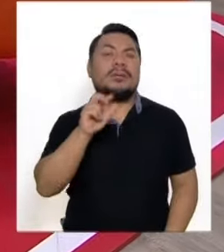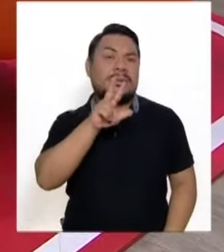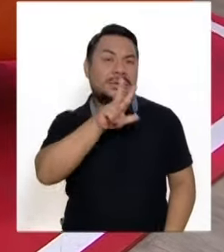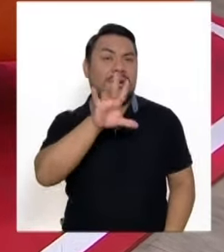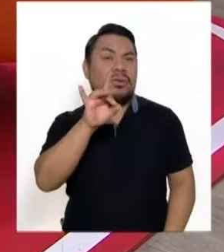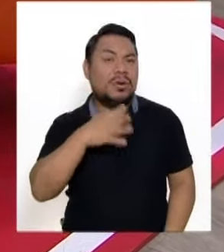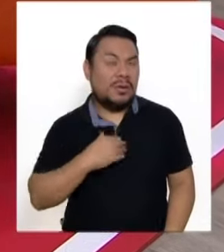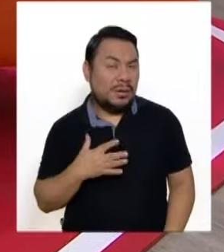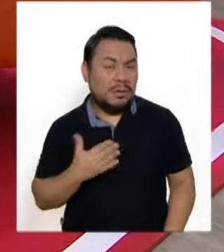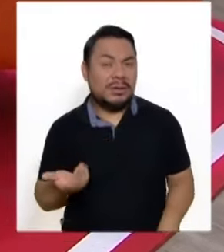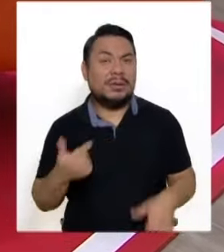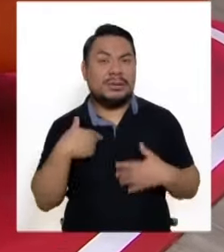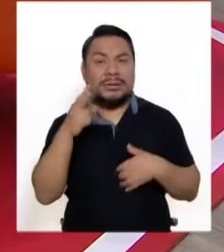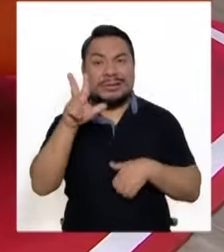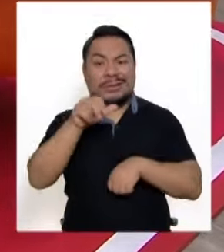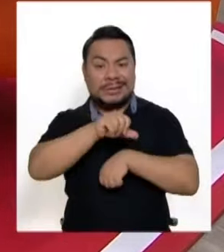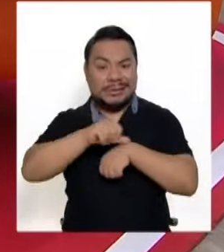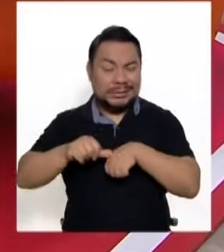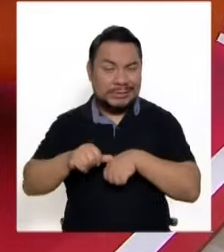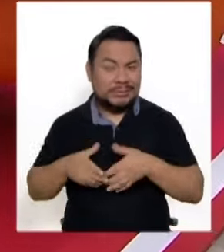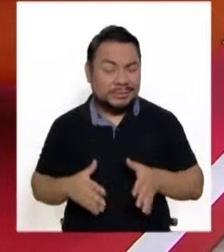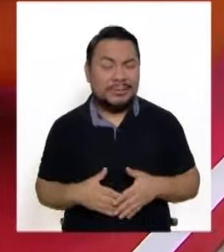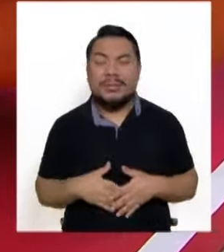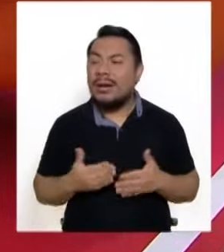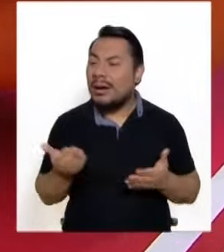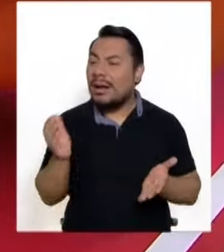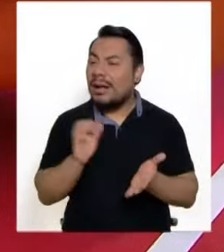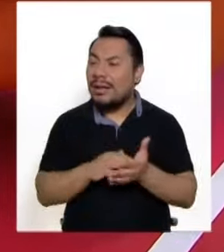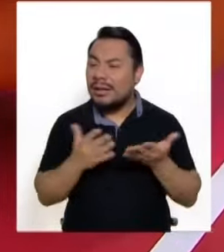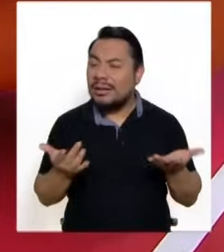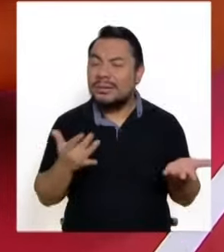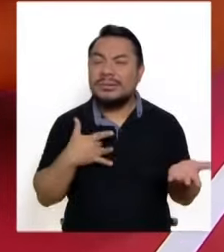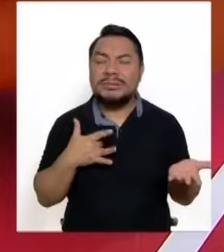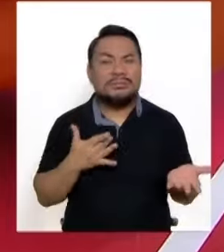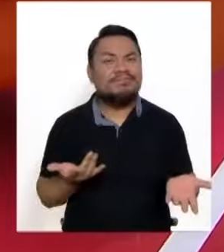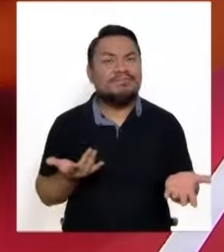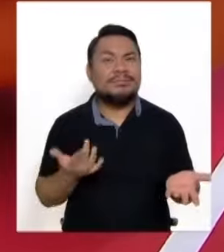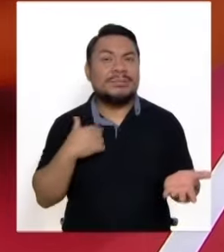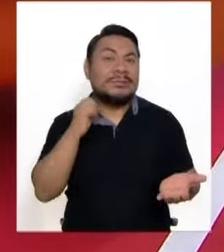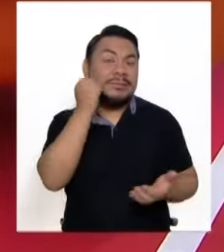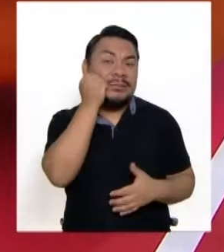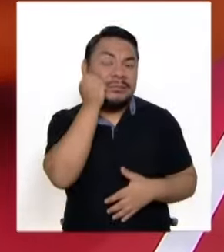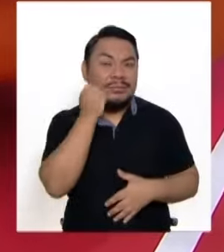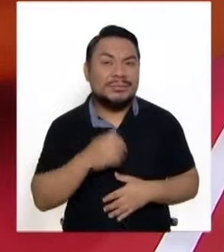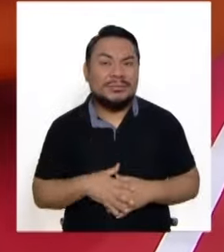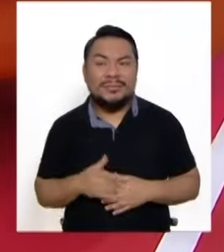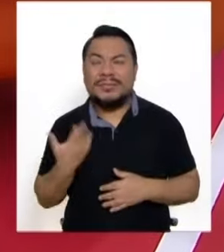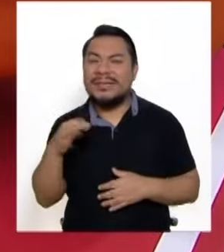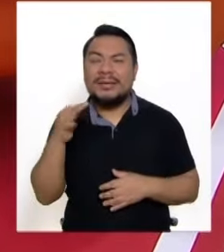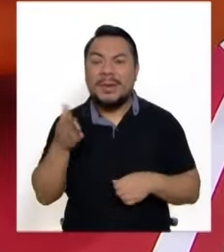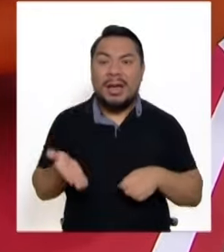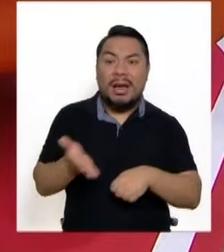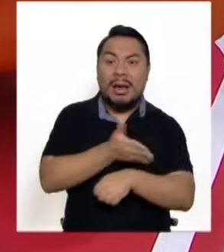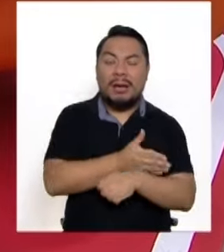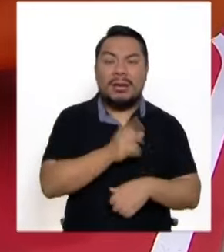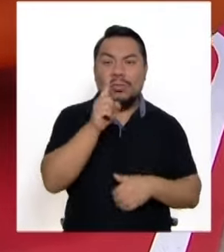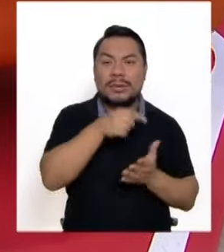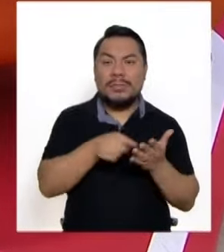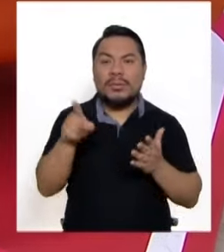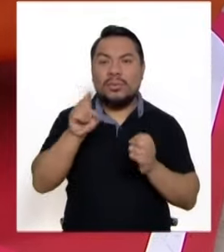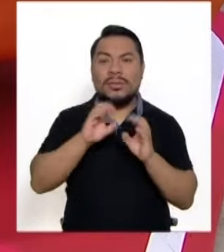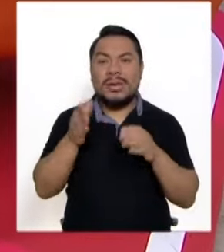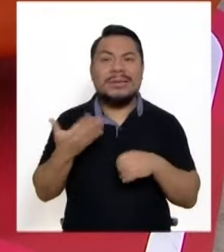tengo 3 cesáreas, pero cada vez mi menstruación se me adelanta entre una semana a 9